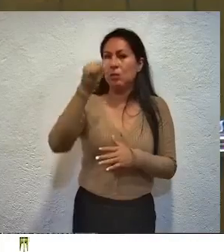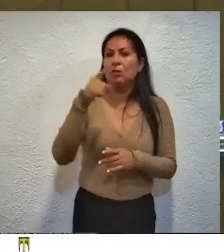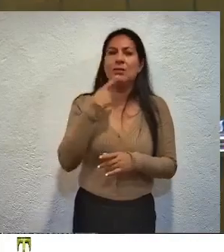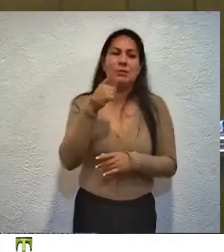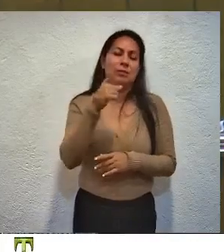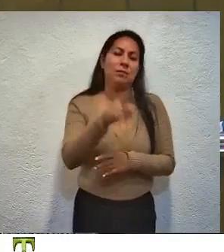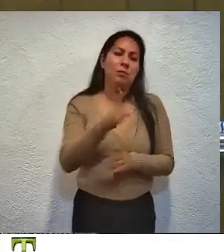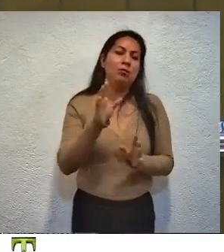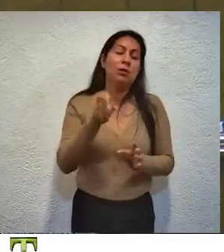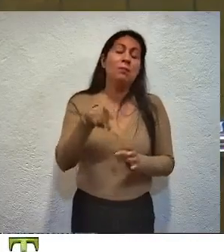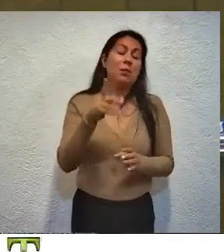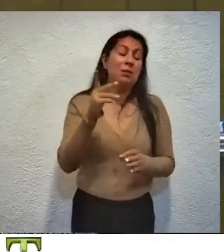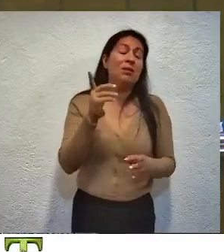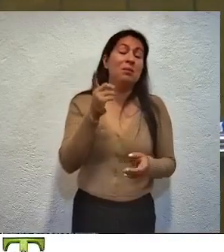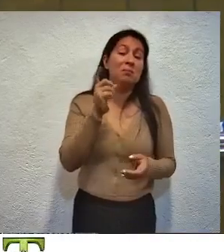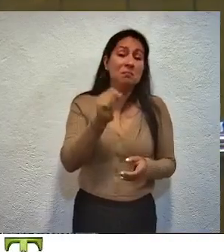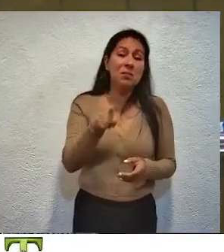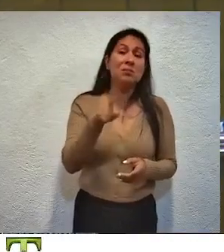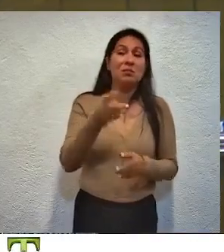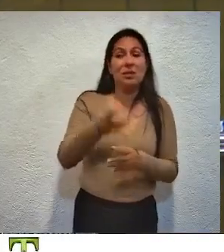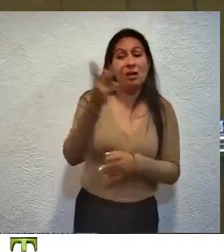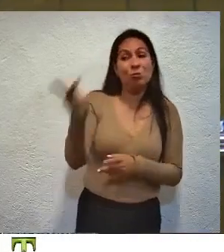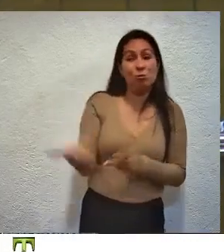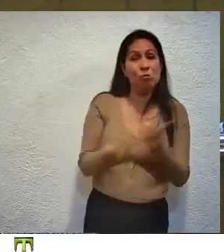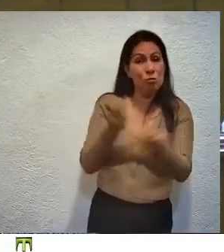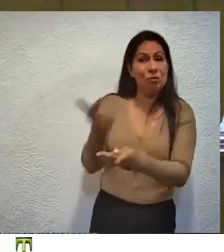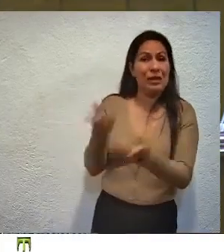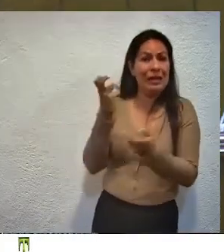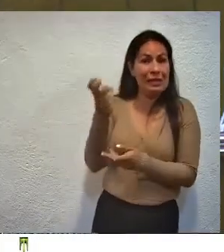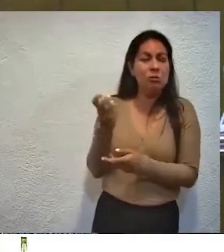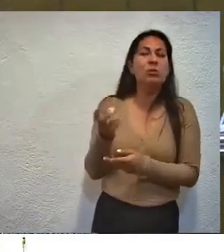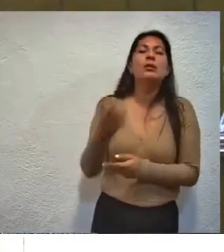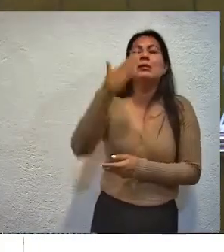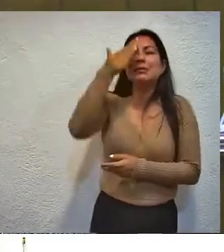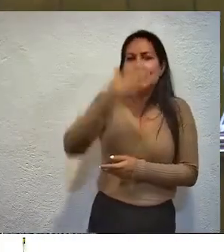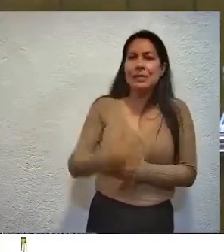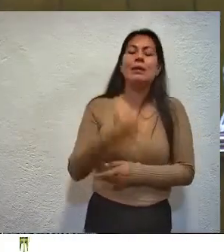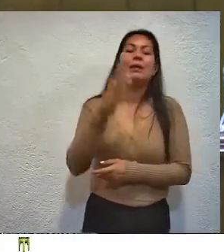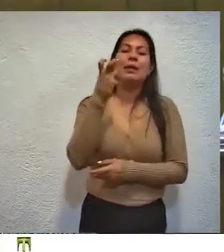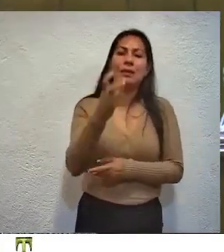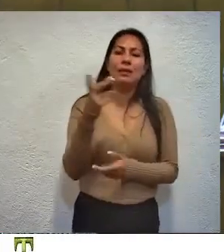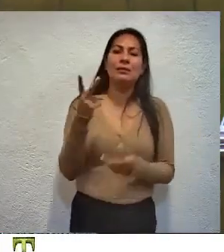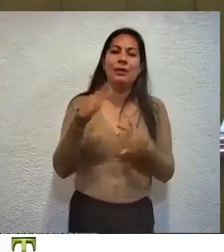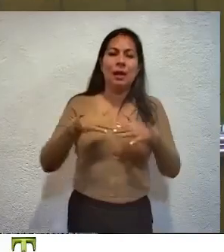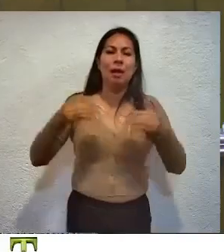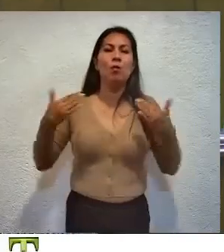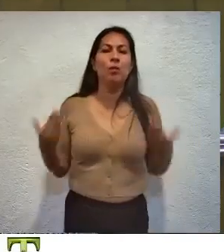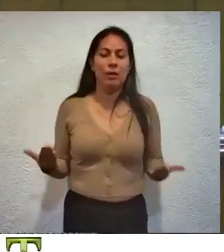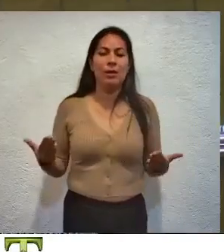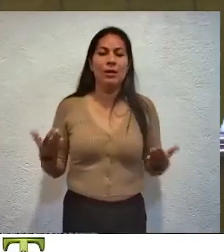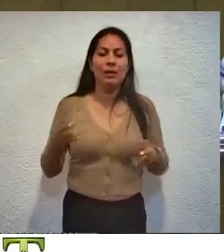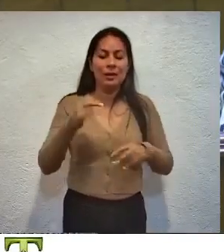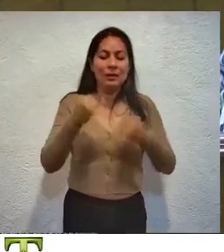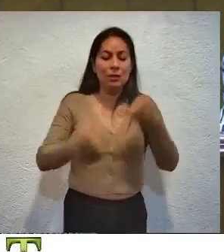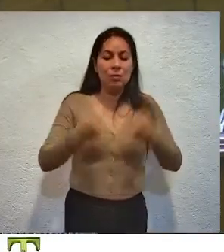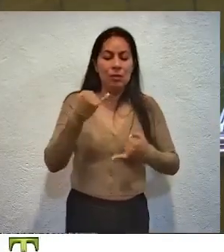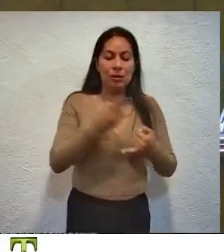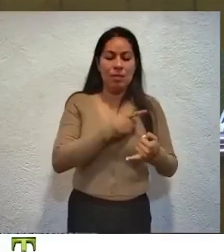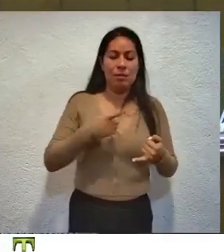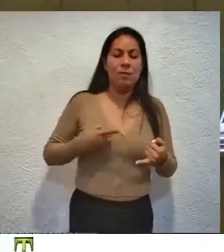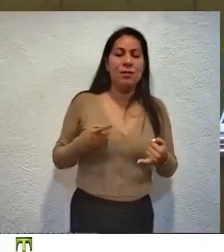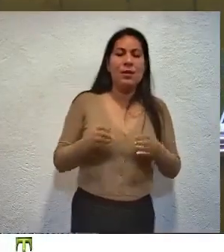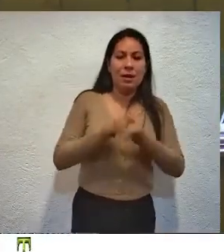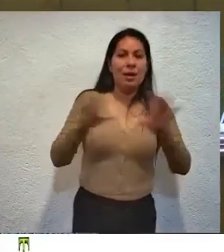impugna, pero que también deriva de aquella consulta. Estoy convencida de que desde este momento este tribunal debe